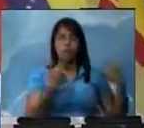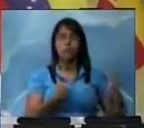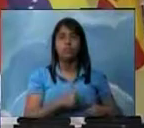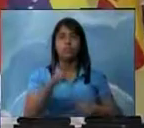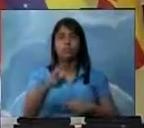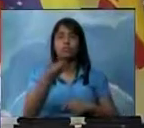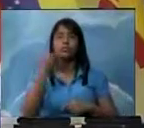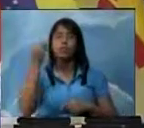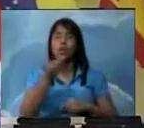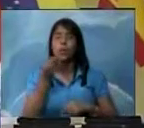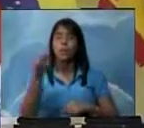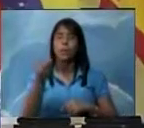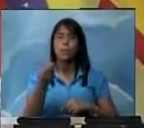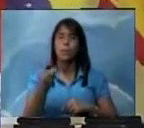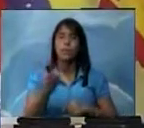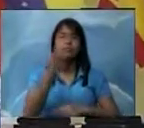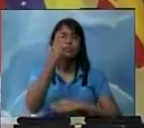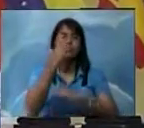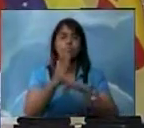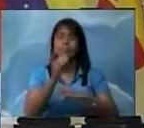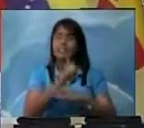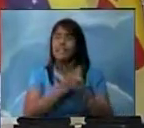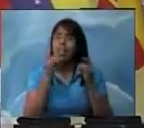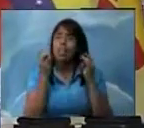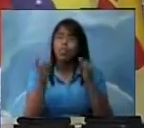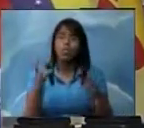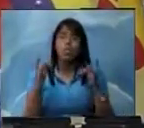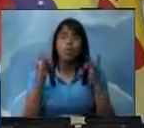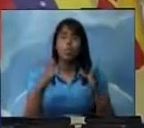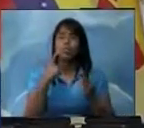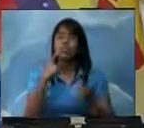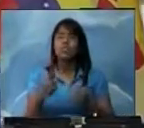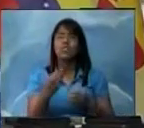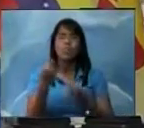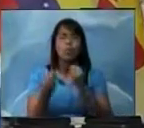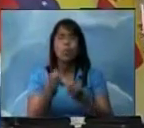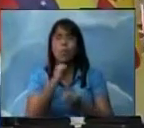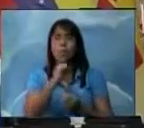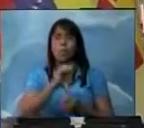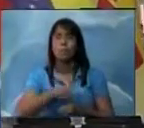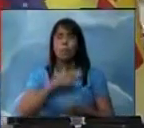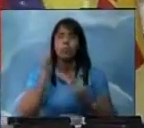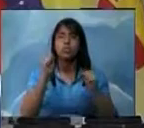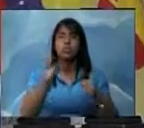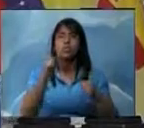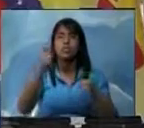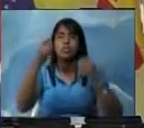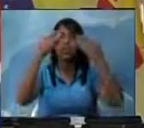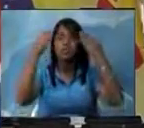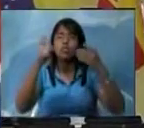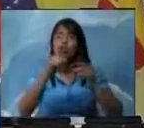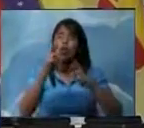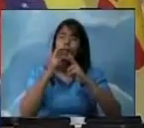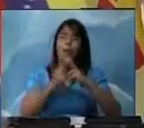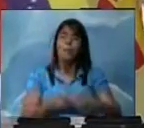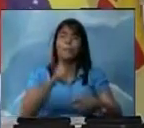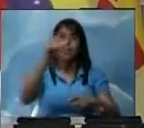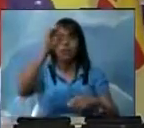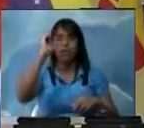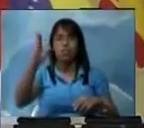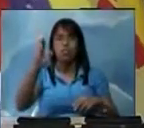ese joven se partía de dolor, diciendo: ¿cómo es posible que estos viejos no respeten a